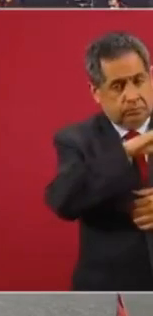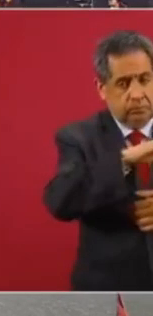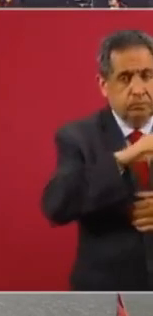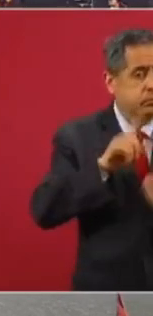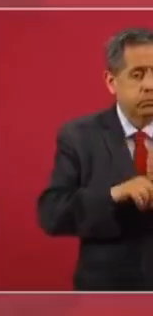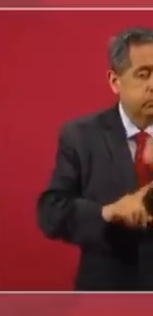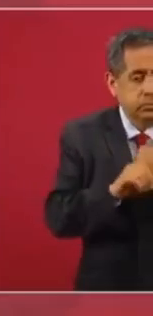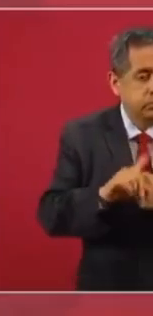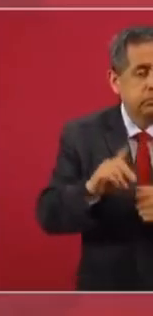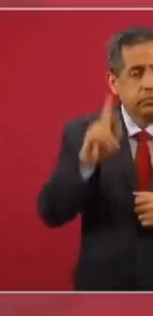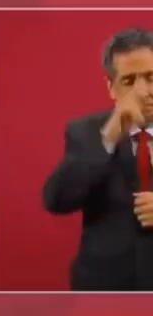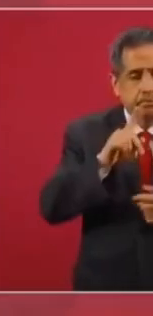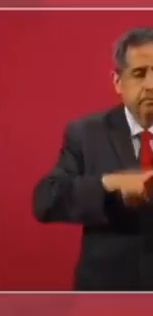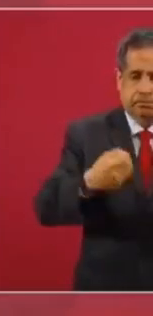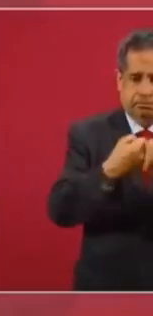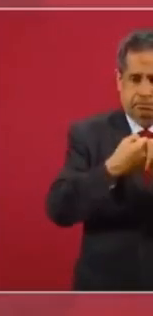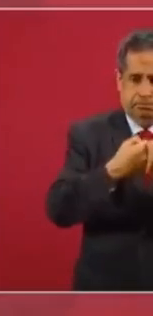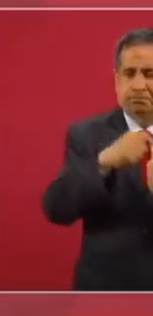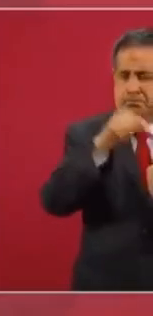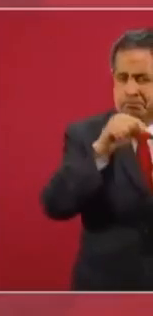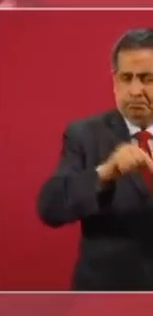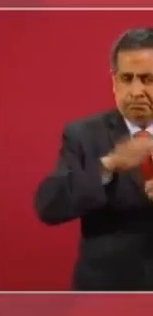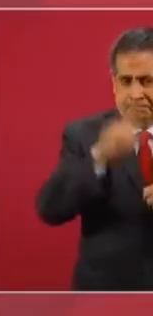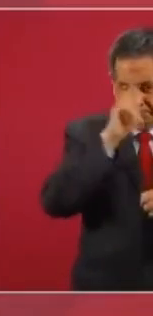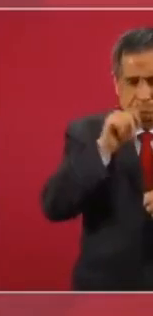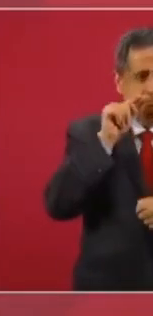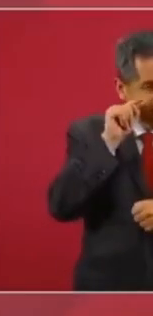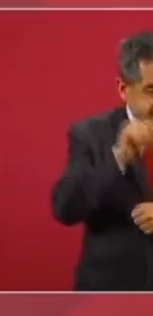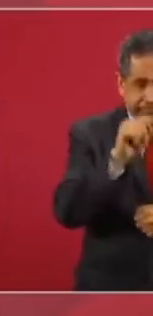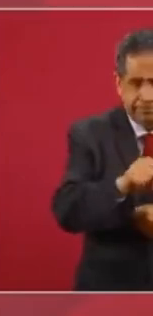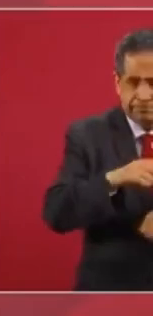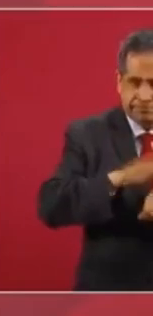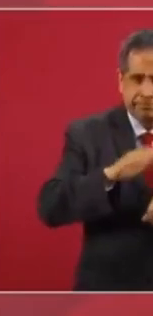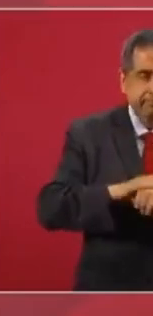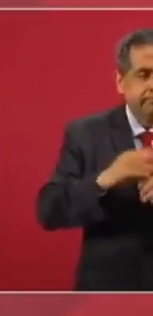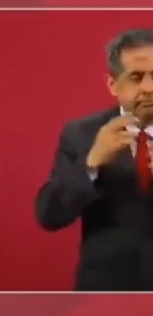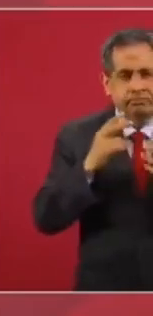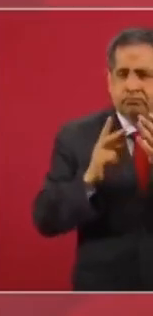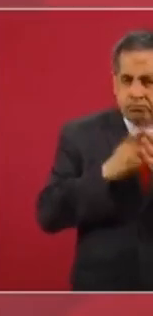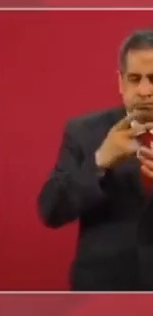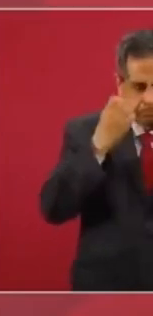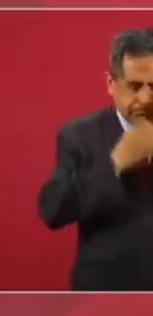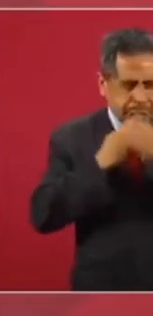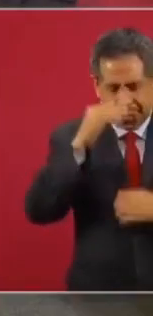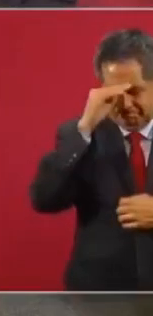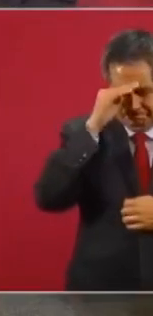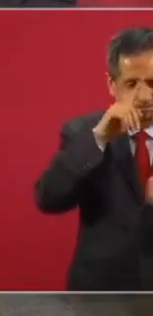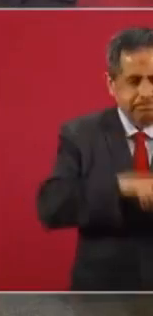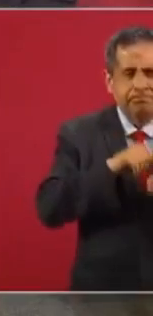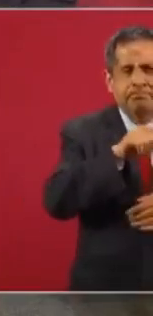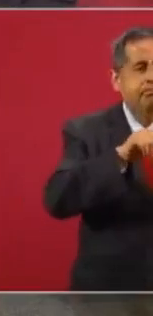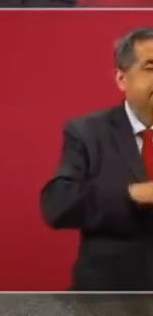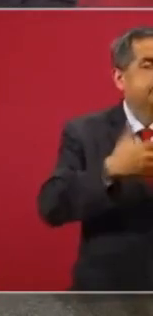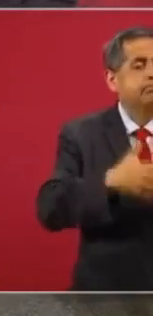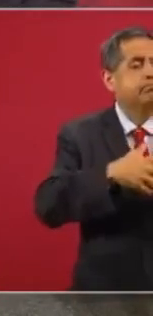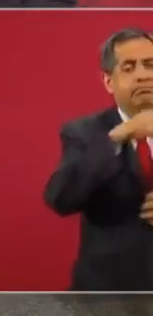el problema mayor lo tenemos en la frontera. Hay que hacer una revisión de las